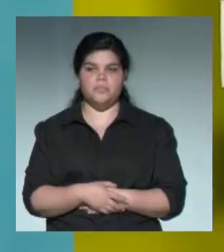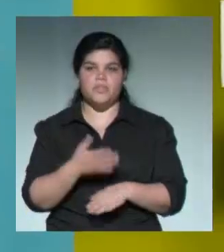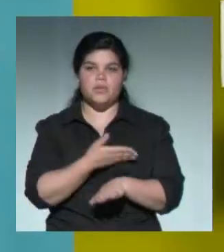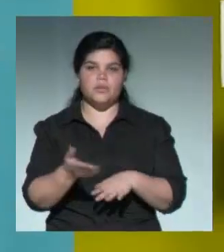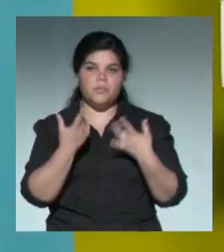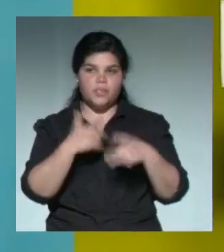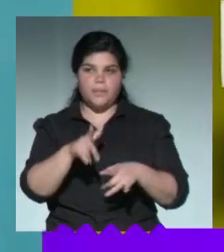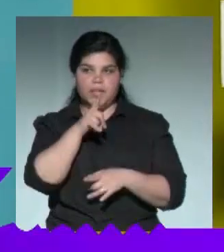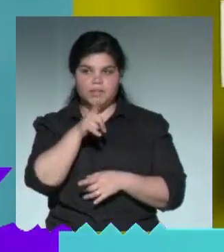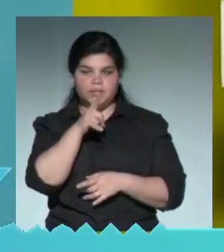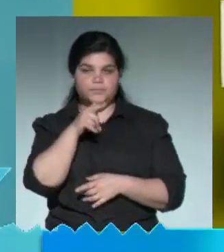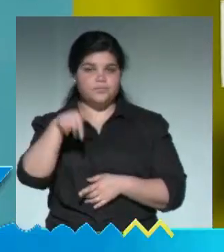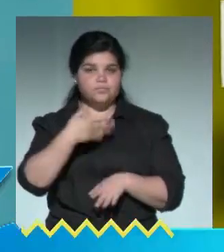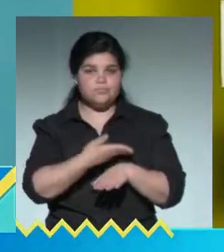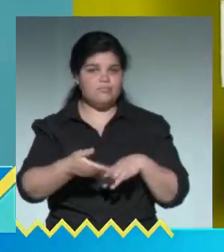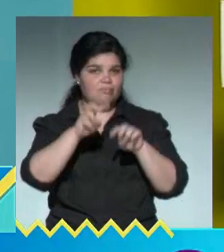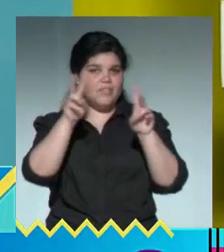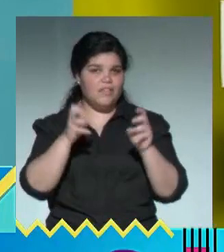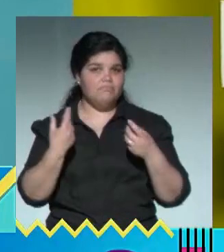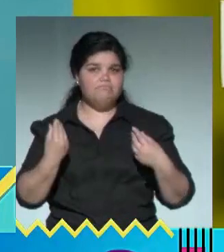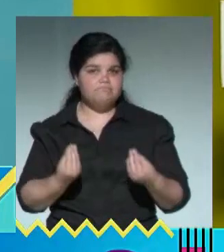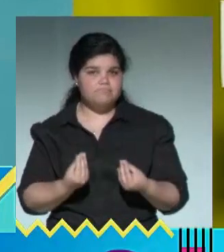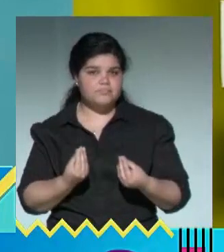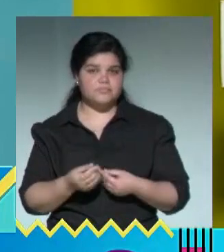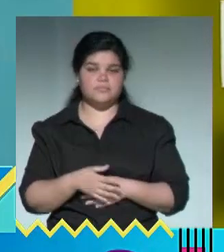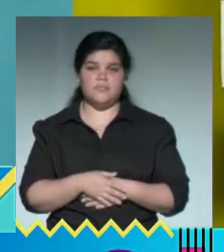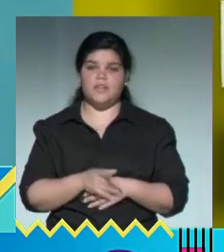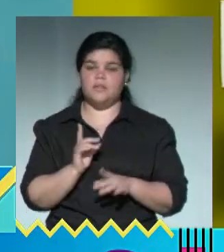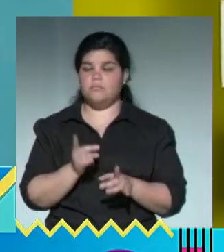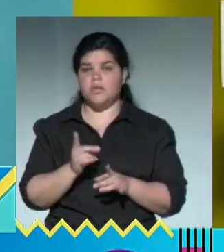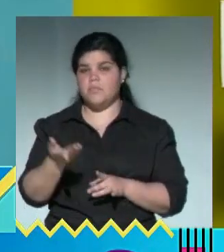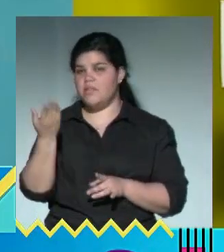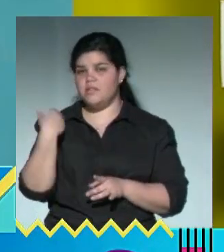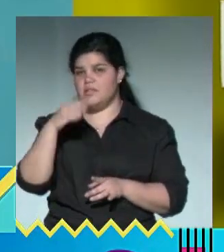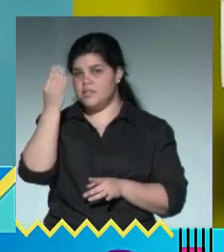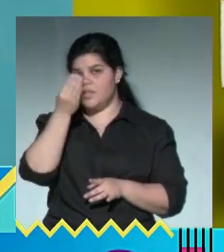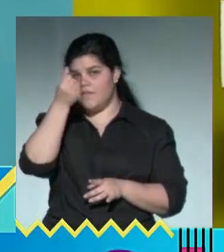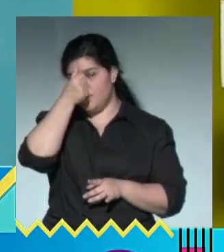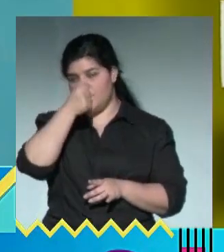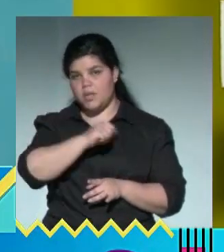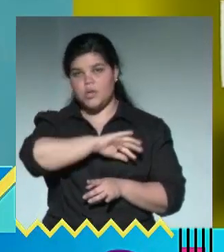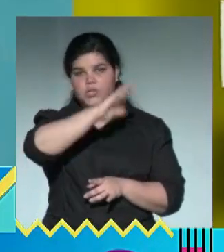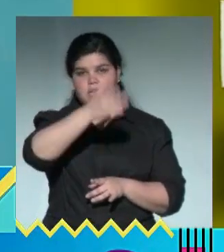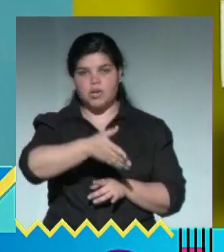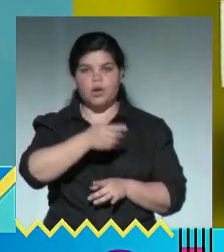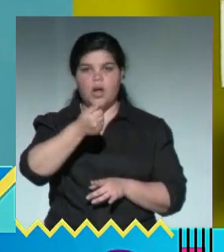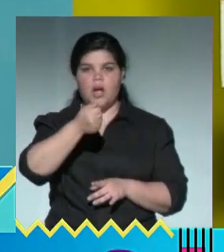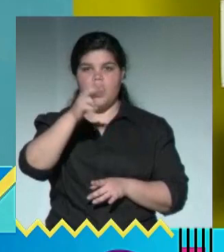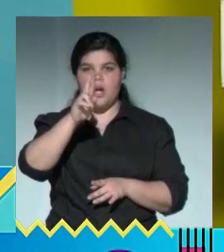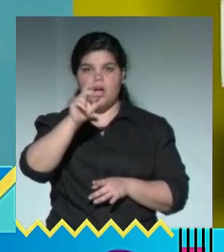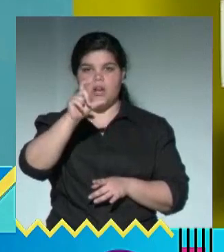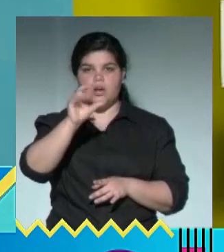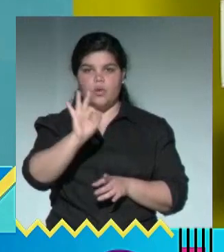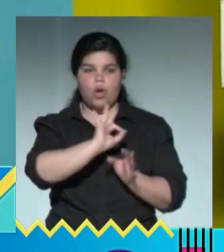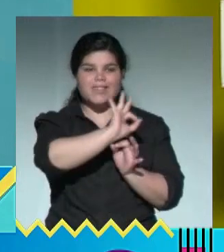Continuamos en distintos parecidos, seguimos hablando de lo sucedido este fin de semana en el Cerro Arco y sus inmediaciones, y tenemos quizás